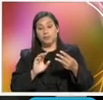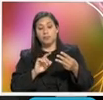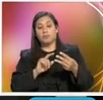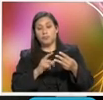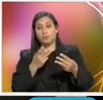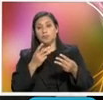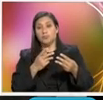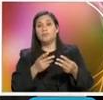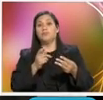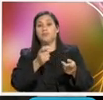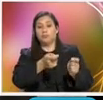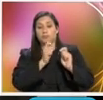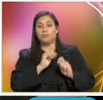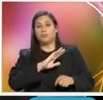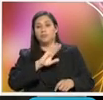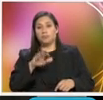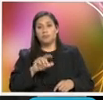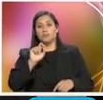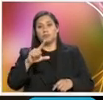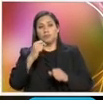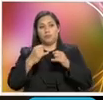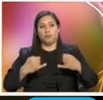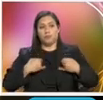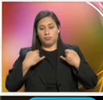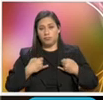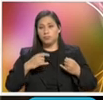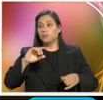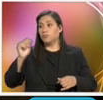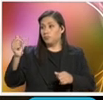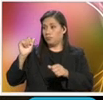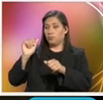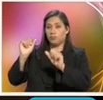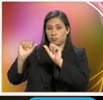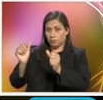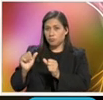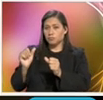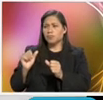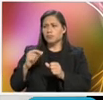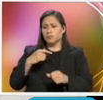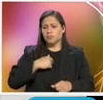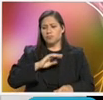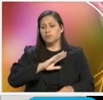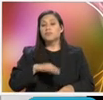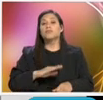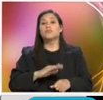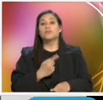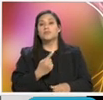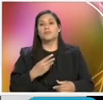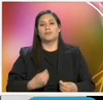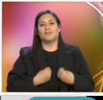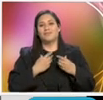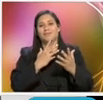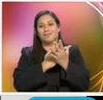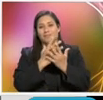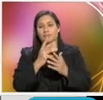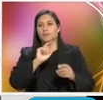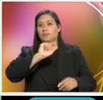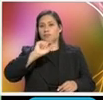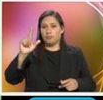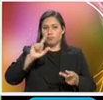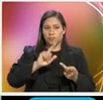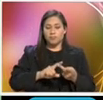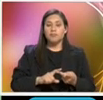veces la probabilidad de morir a esa edad que cualquier otro artista, porque es una vida de excesos, de